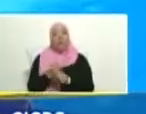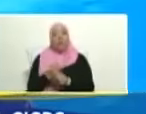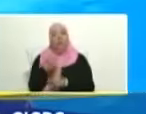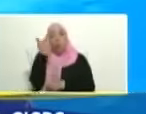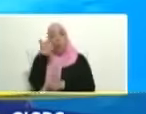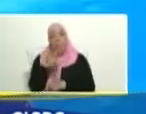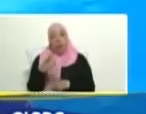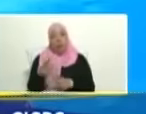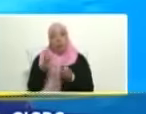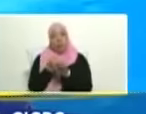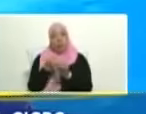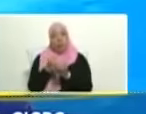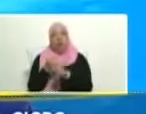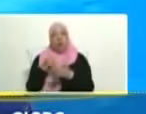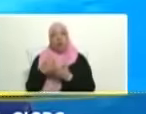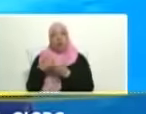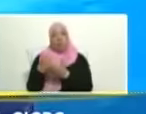permite